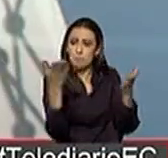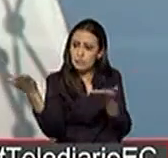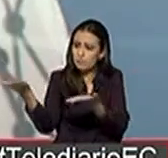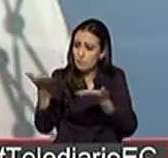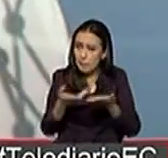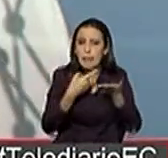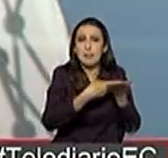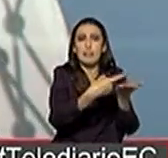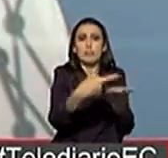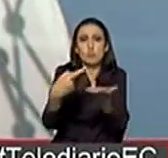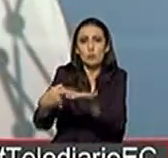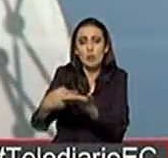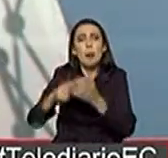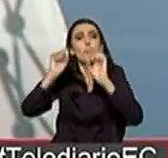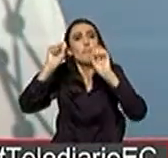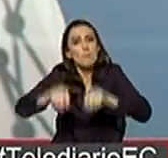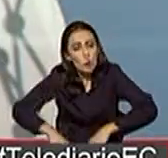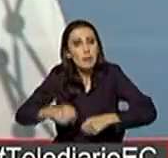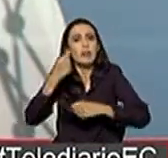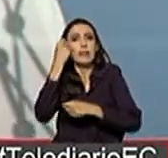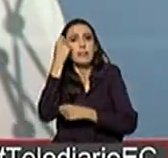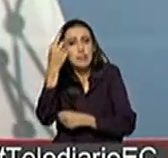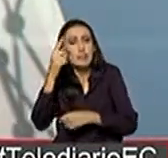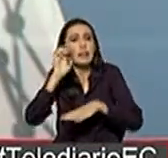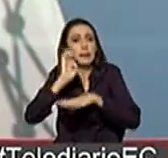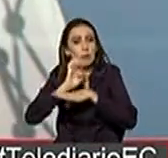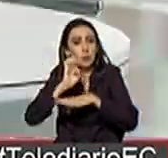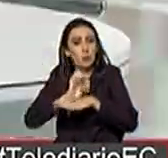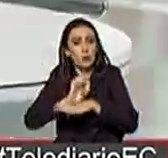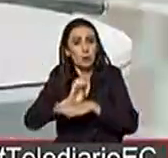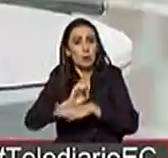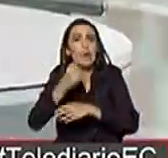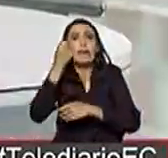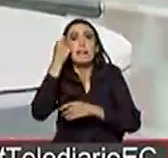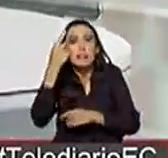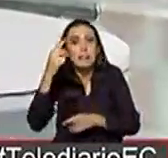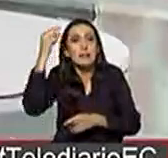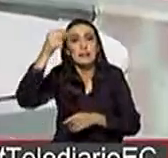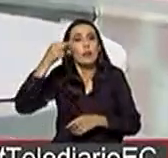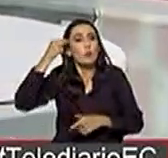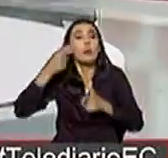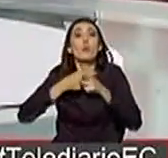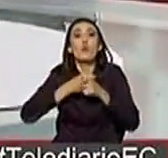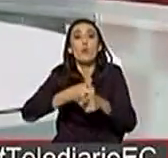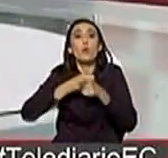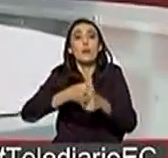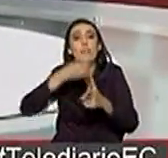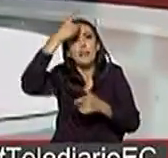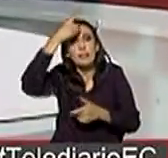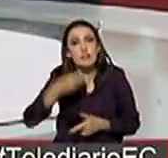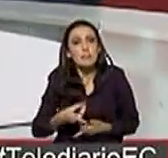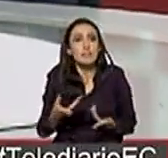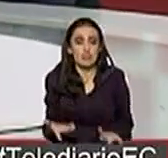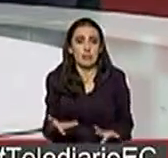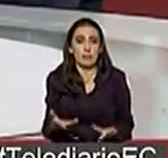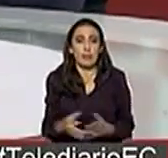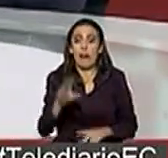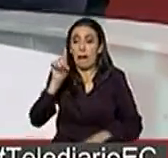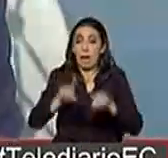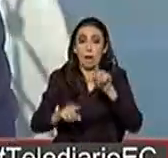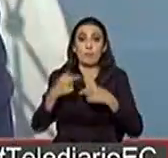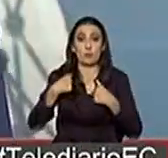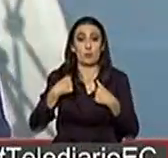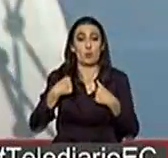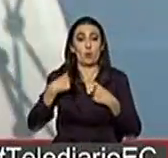de comprender la necesidad urgente que tiene el que gobierna porque gobernar no es fácil claro lógicas las veces las lecturas simplistas